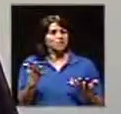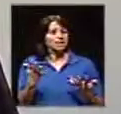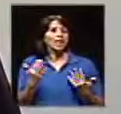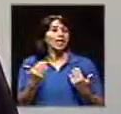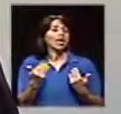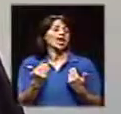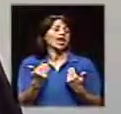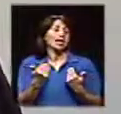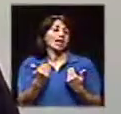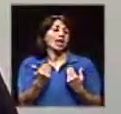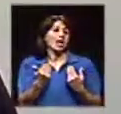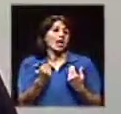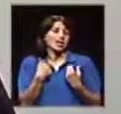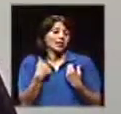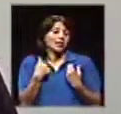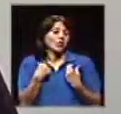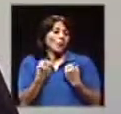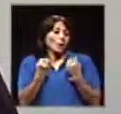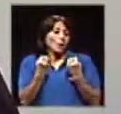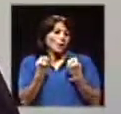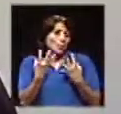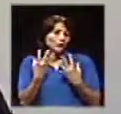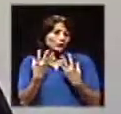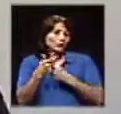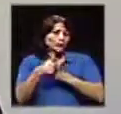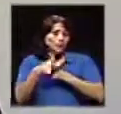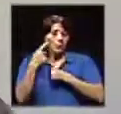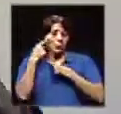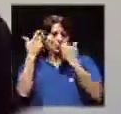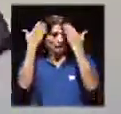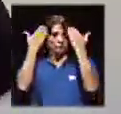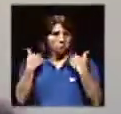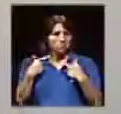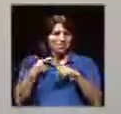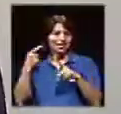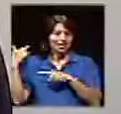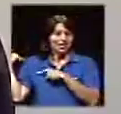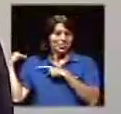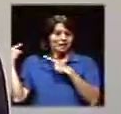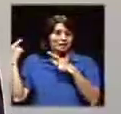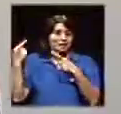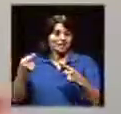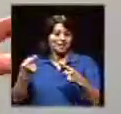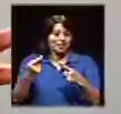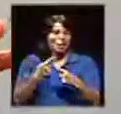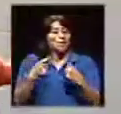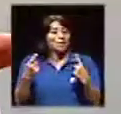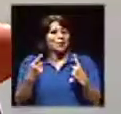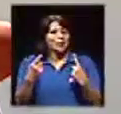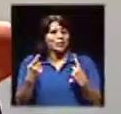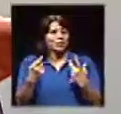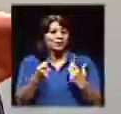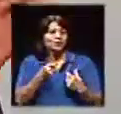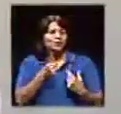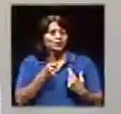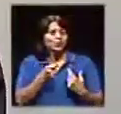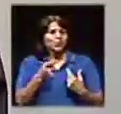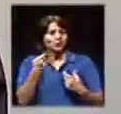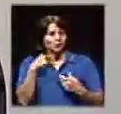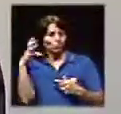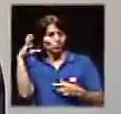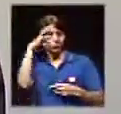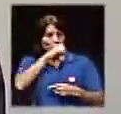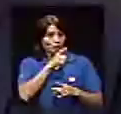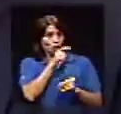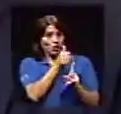blanco de entonces a ahora, y como el tiempo corre paralelo, sospecho que es el mismo, pero